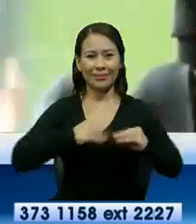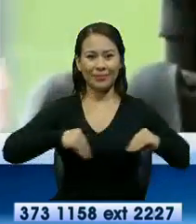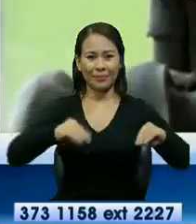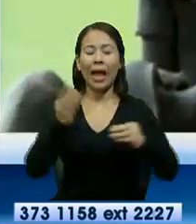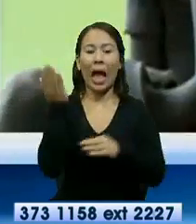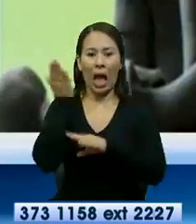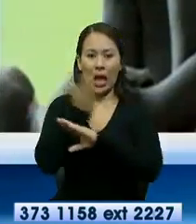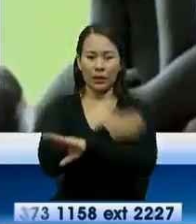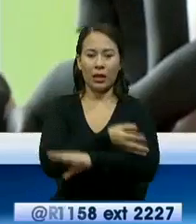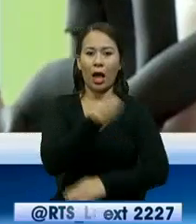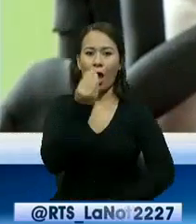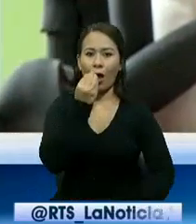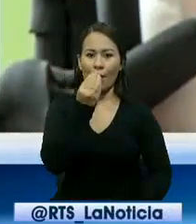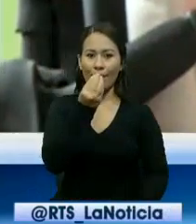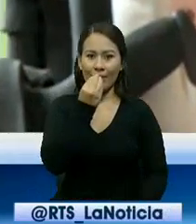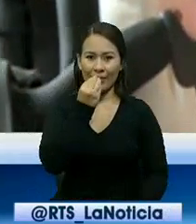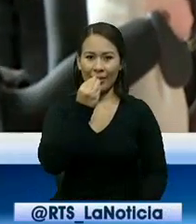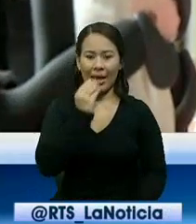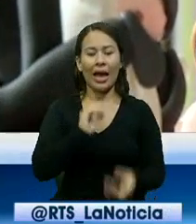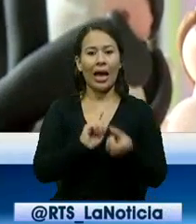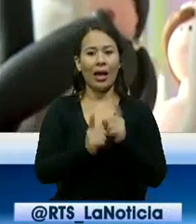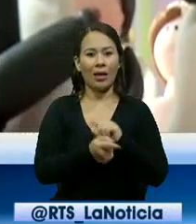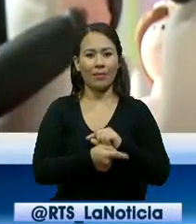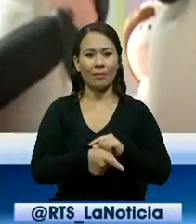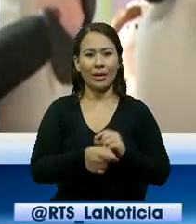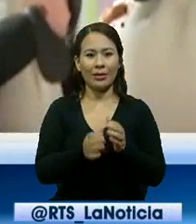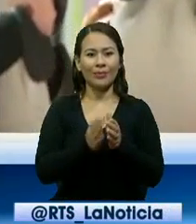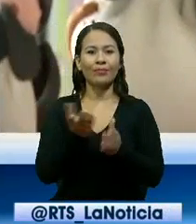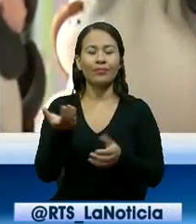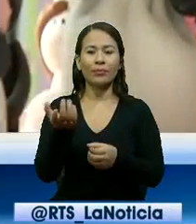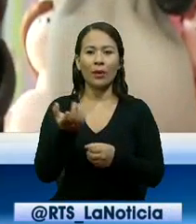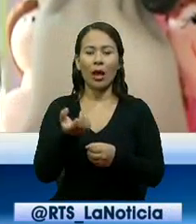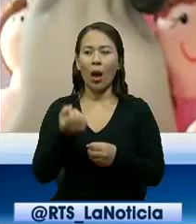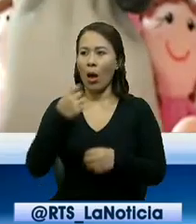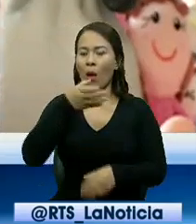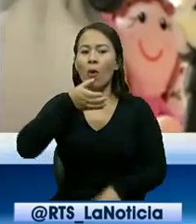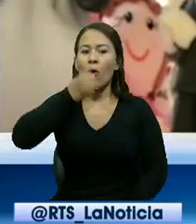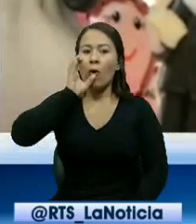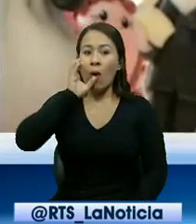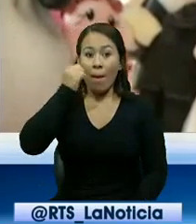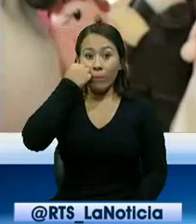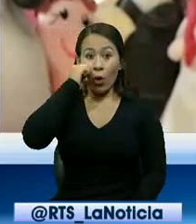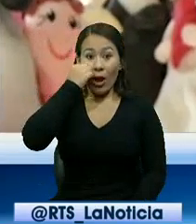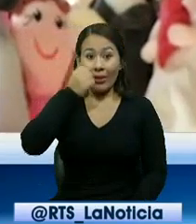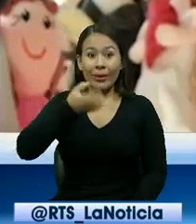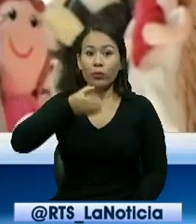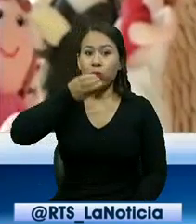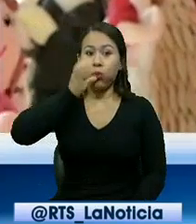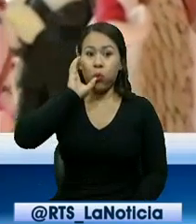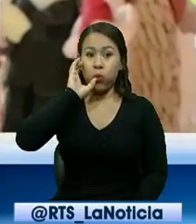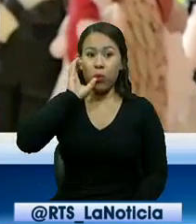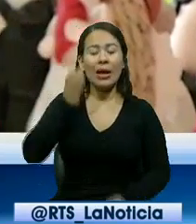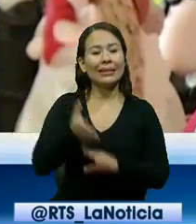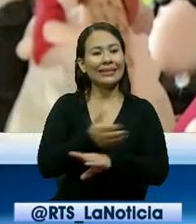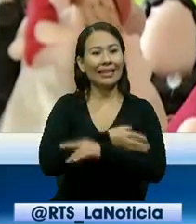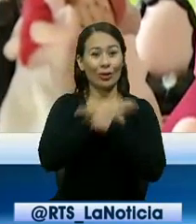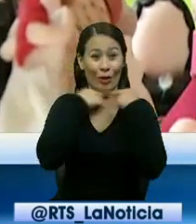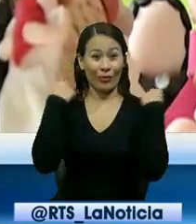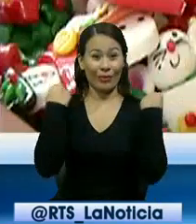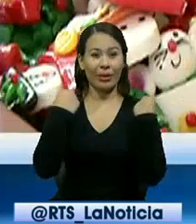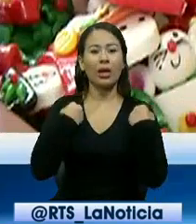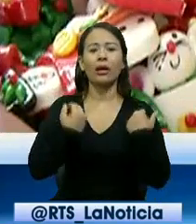comestible se transformaba con la colada morada por el día de los defuntos a través de ese tiempo se va transformando ya en